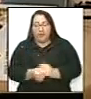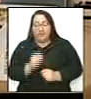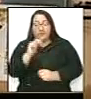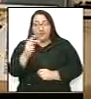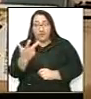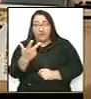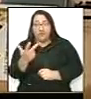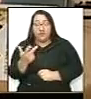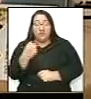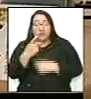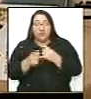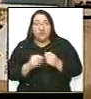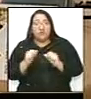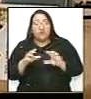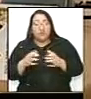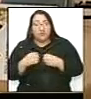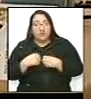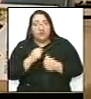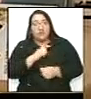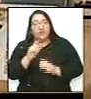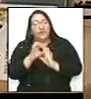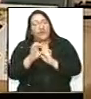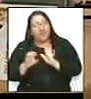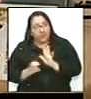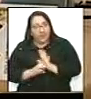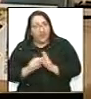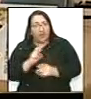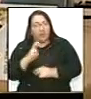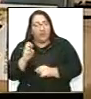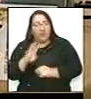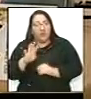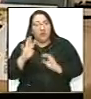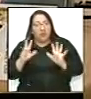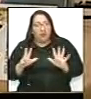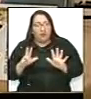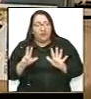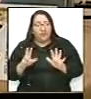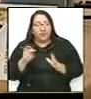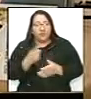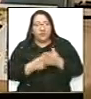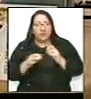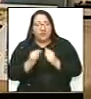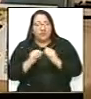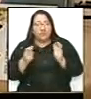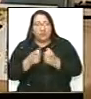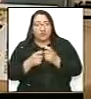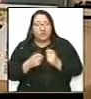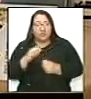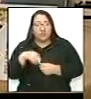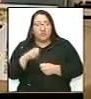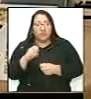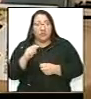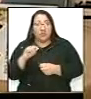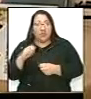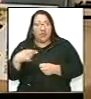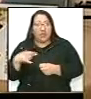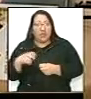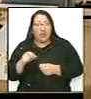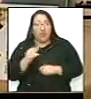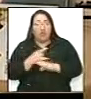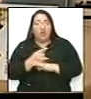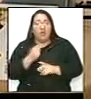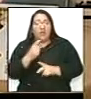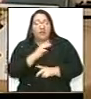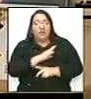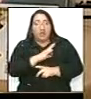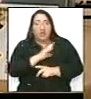Tercera, declarar procedente la denuncia constitucional número 248 formulada por la congresista Gloria Montenegro Figueroa contra el fiscal